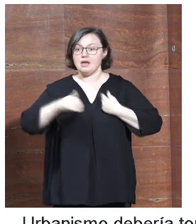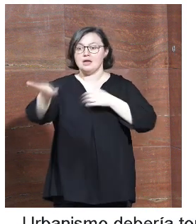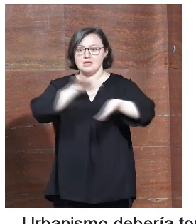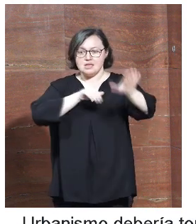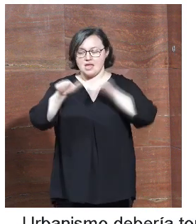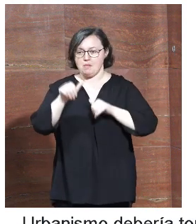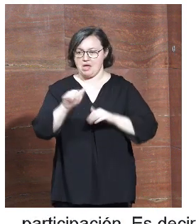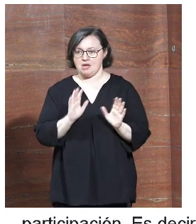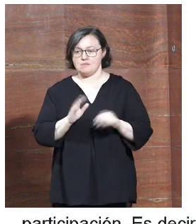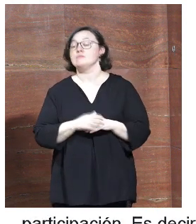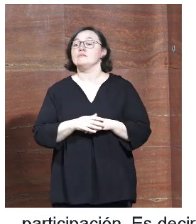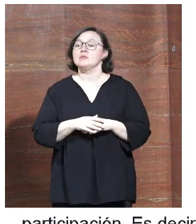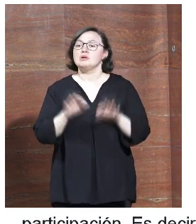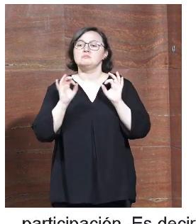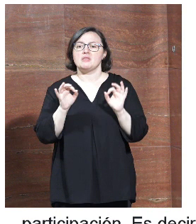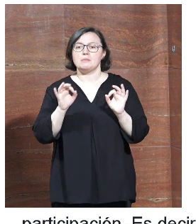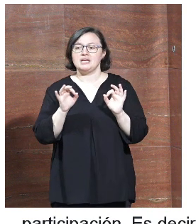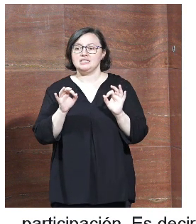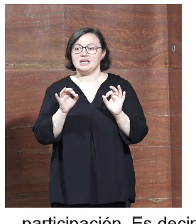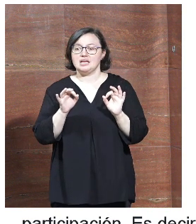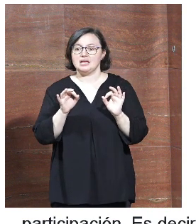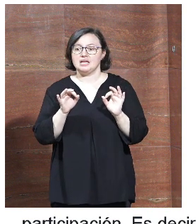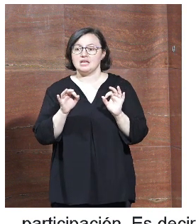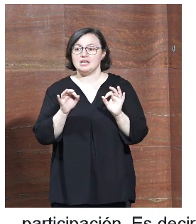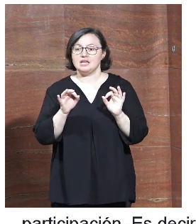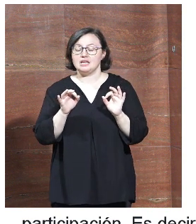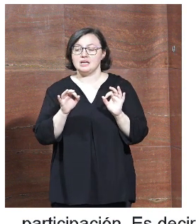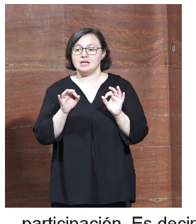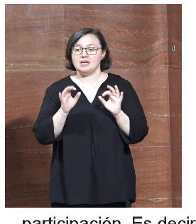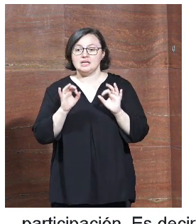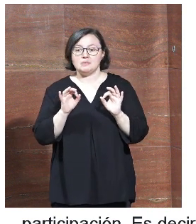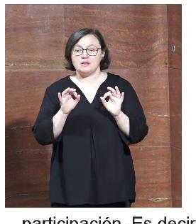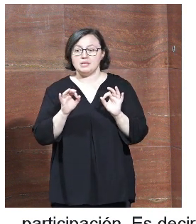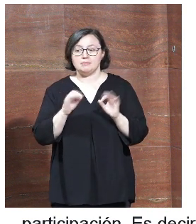Toda, pero especialmente más directamente afectada por